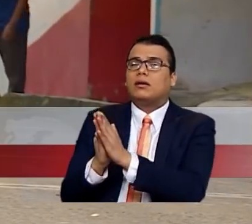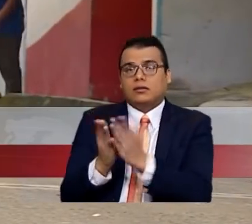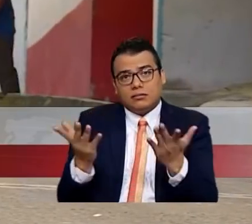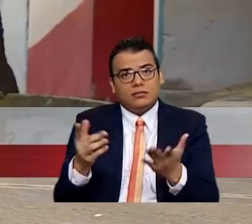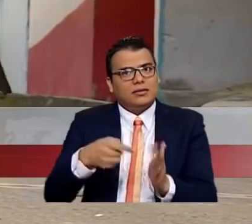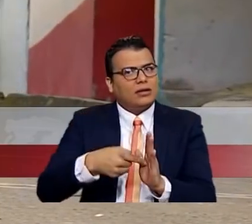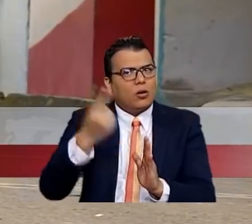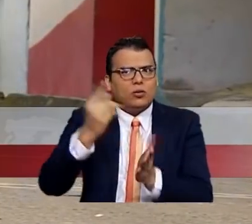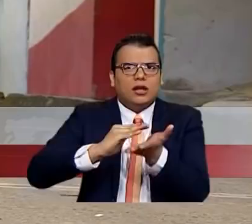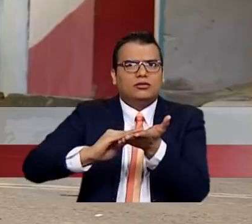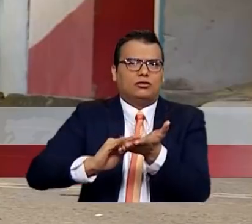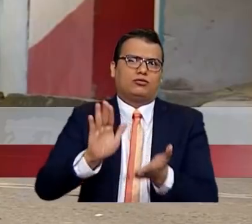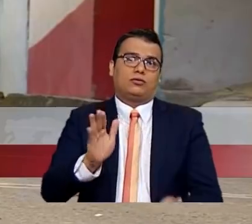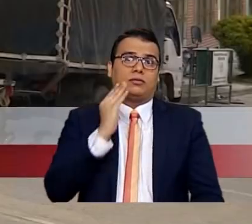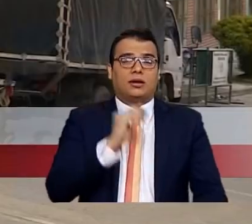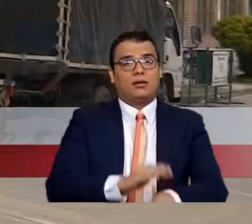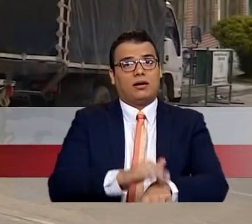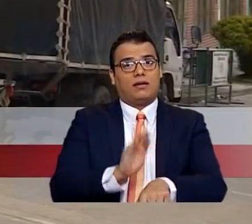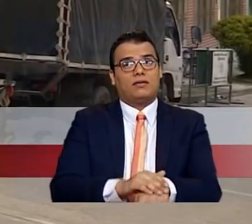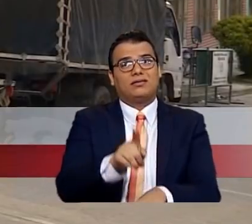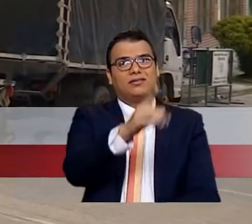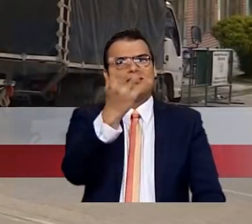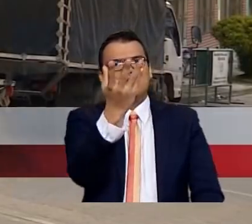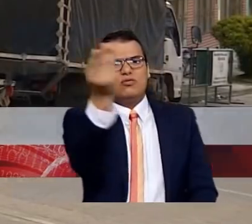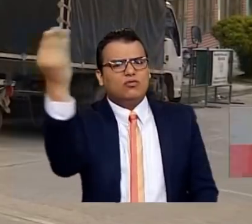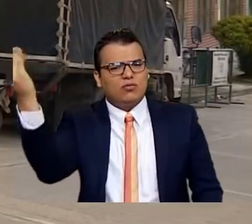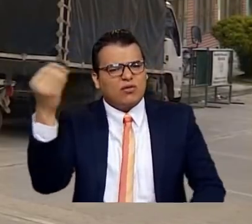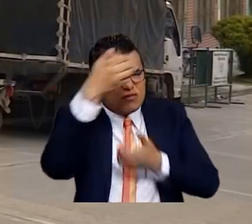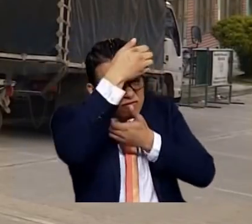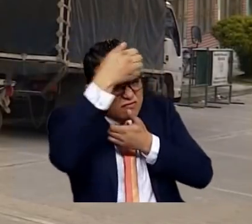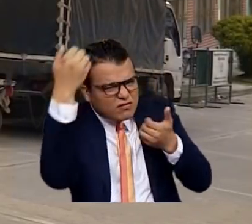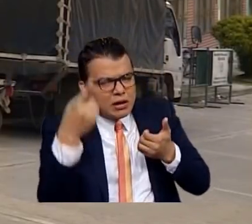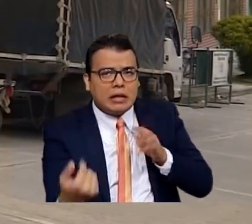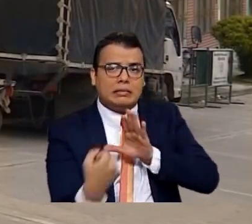alcaldesa insiste en que hay presiones de grupos armados